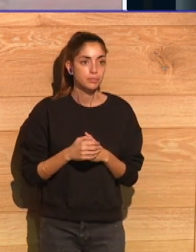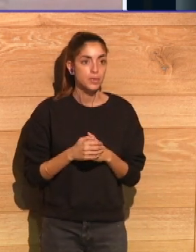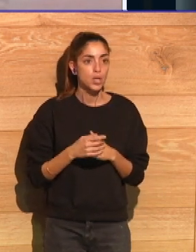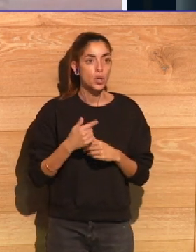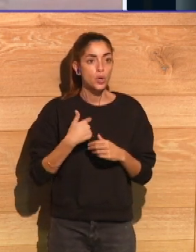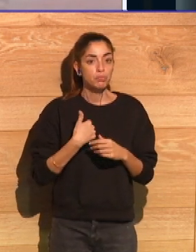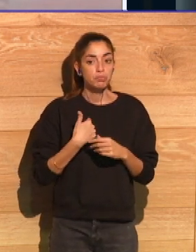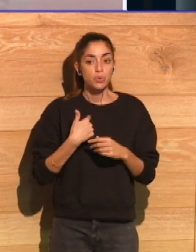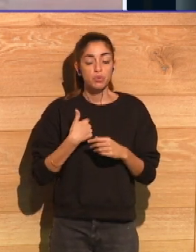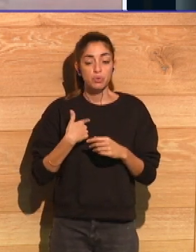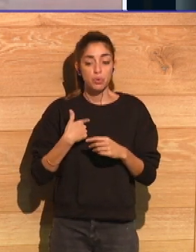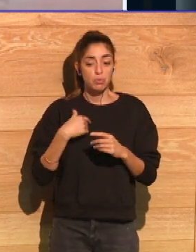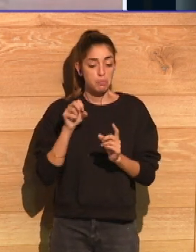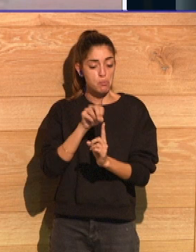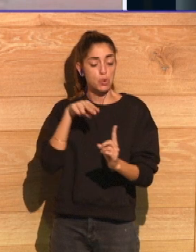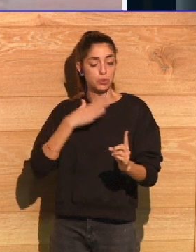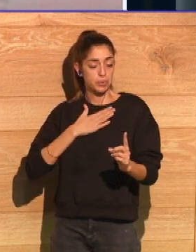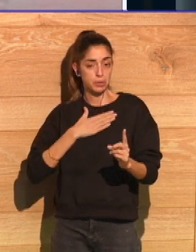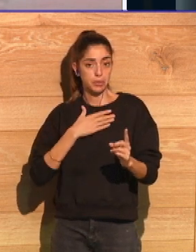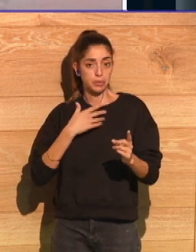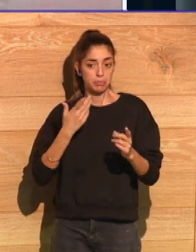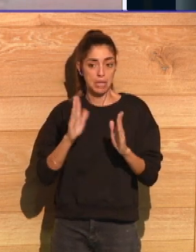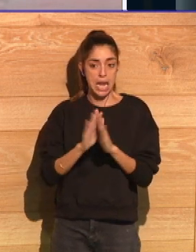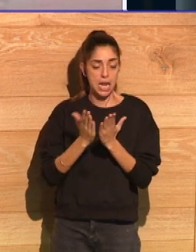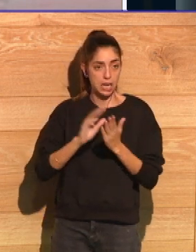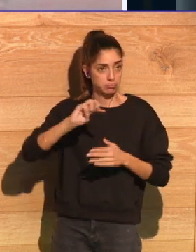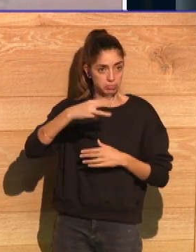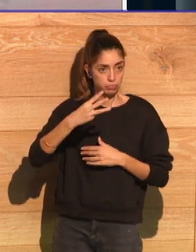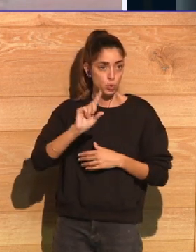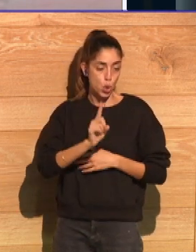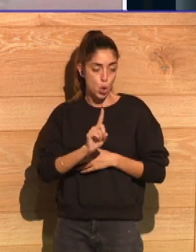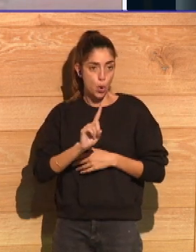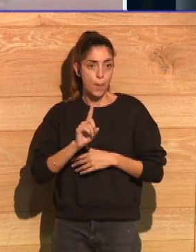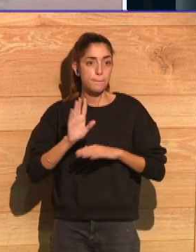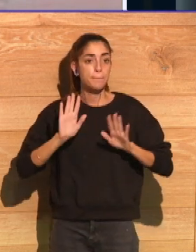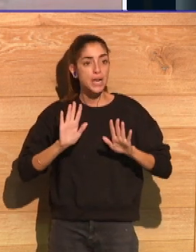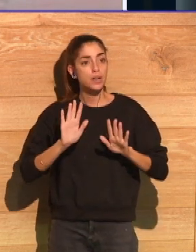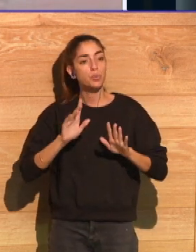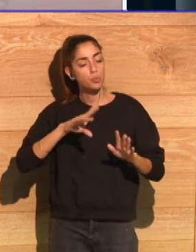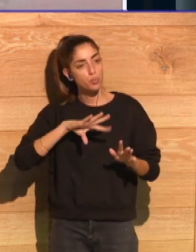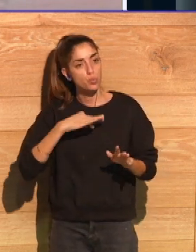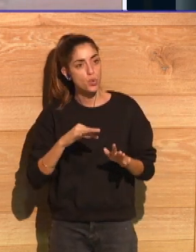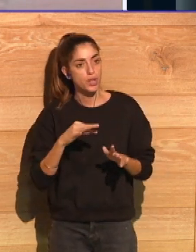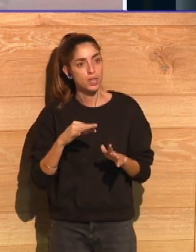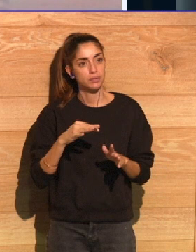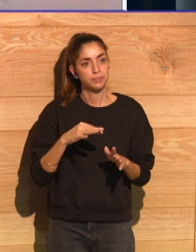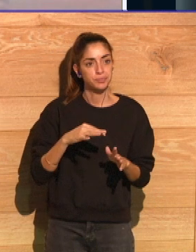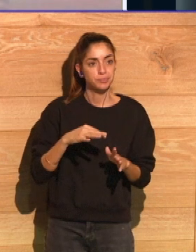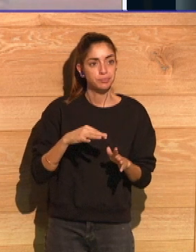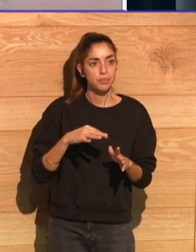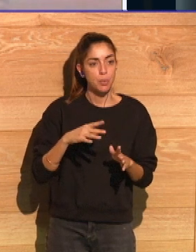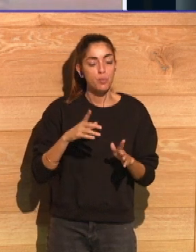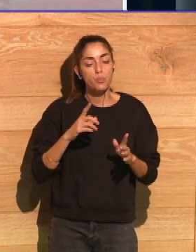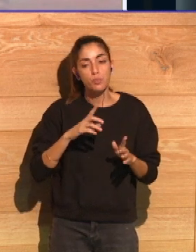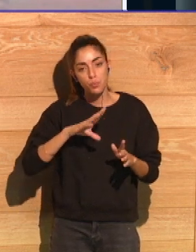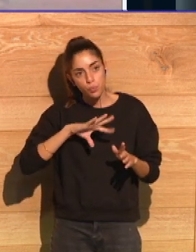Yo no lo vi como trilogía cuando la estaba escribiendo. Con el tiempo sí supongo que a lo mejor sí que